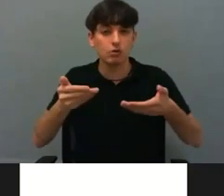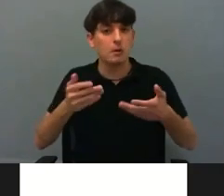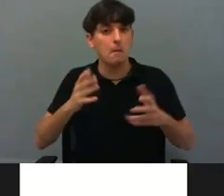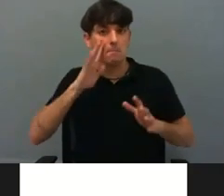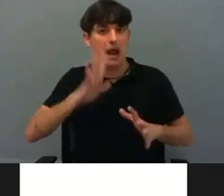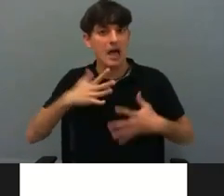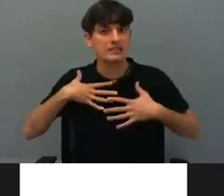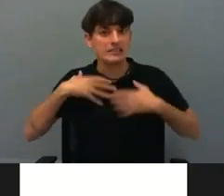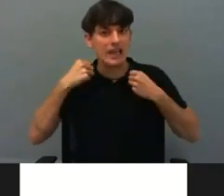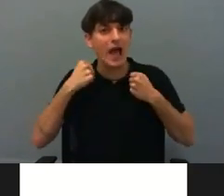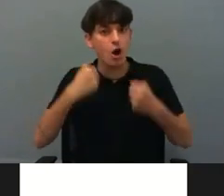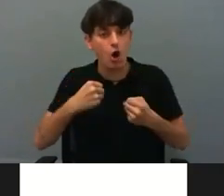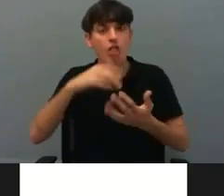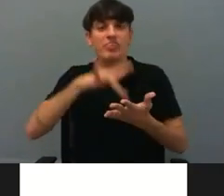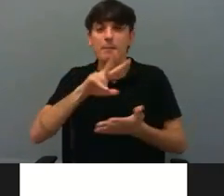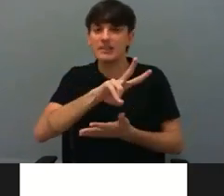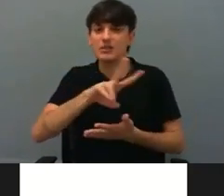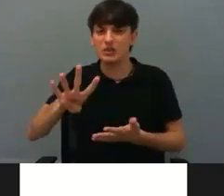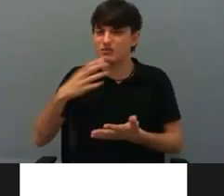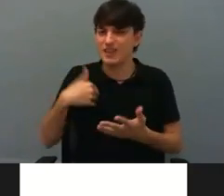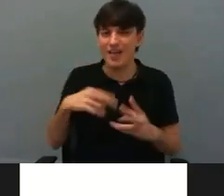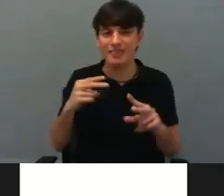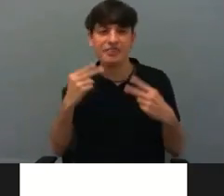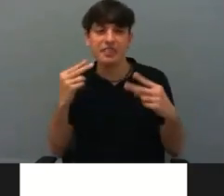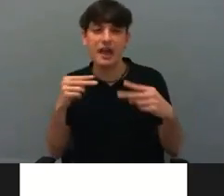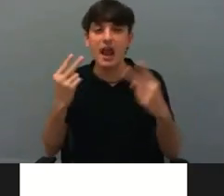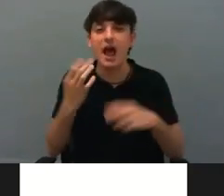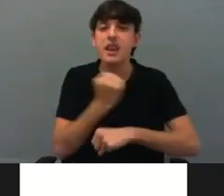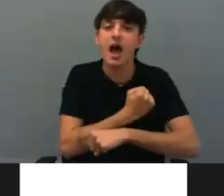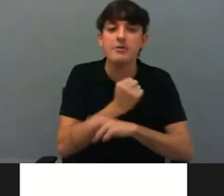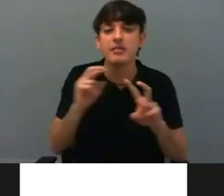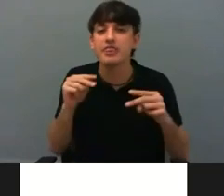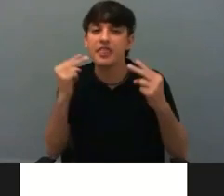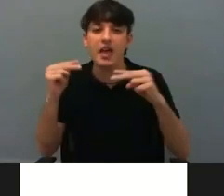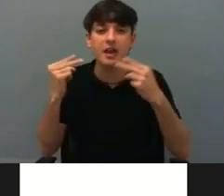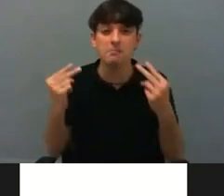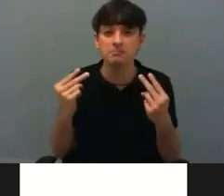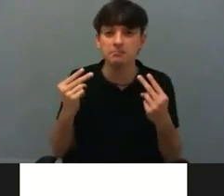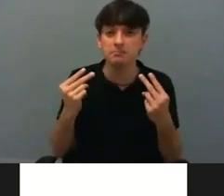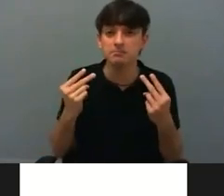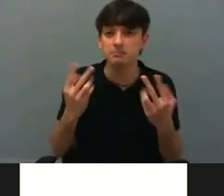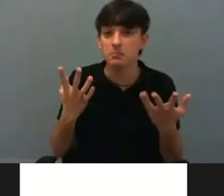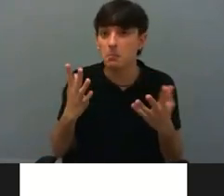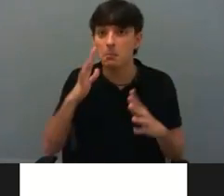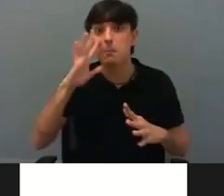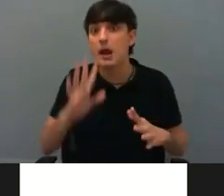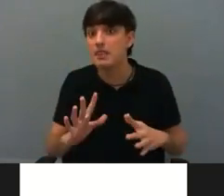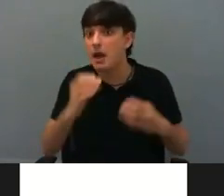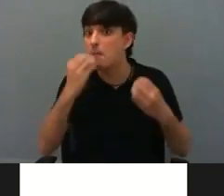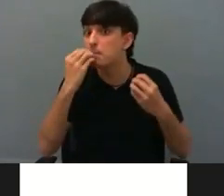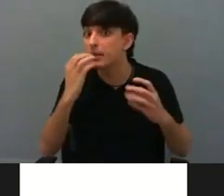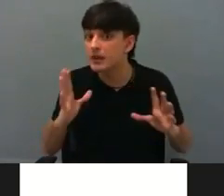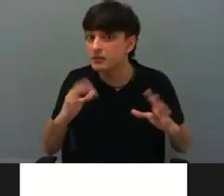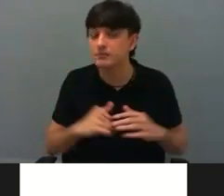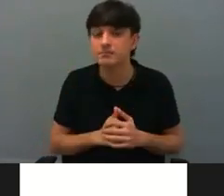Tanto que el día 24 pues ya estábamos cenando todos en casa por Navidad. Y bueno, pues todo parecía ir muy bien, ¿vale? Pero